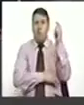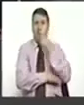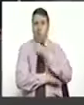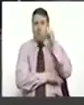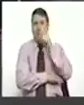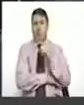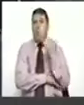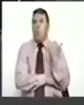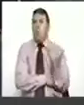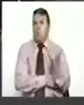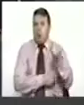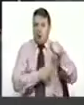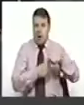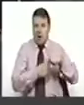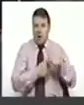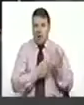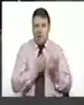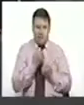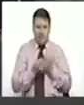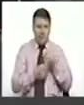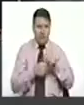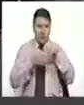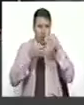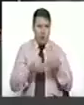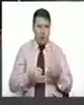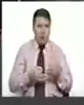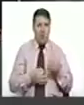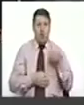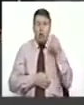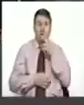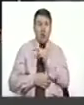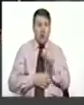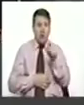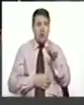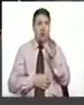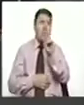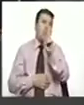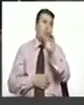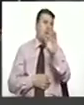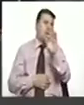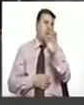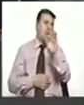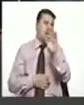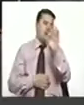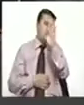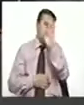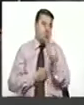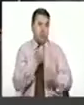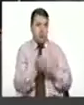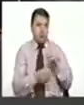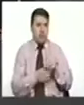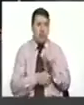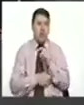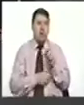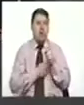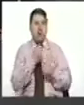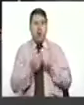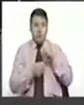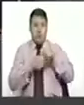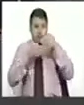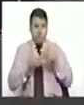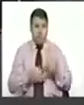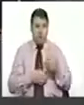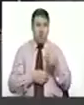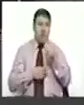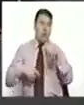petroleras. El nivel de economía formal de Norte de Santander es del 23%. Y el nivel de economía formal